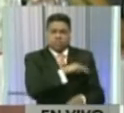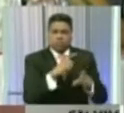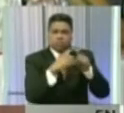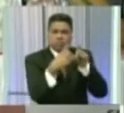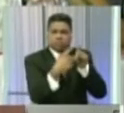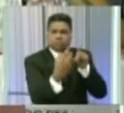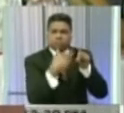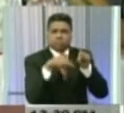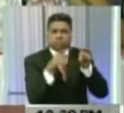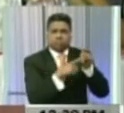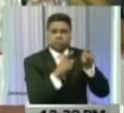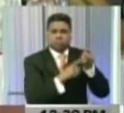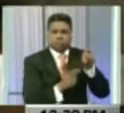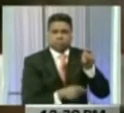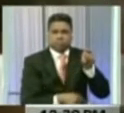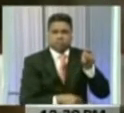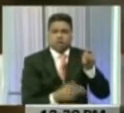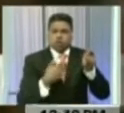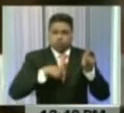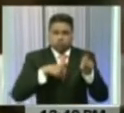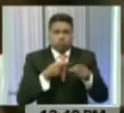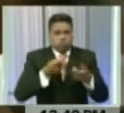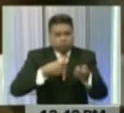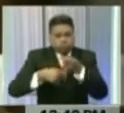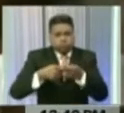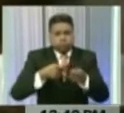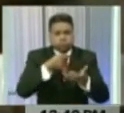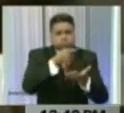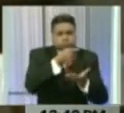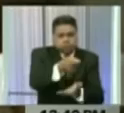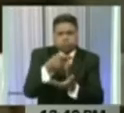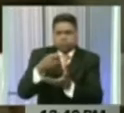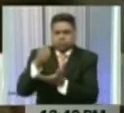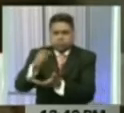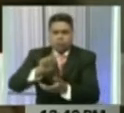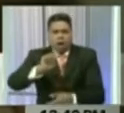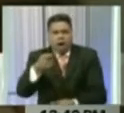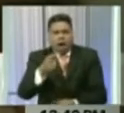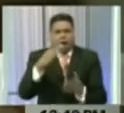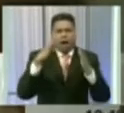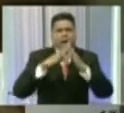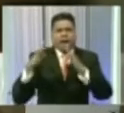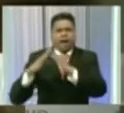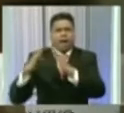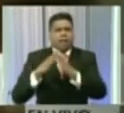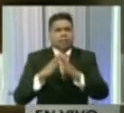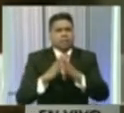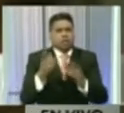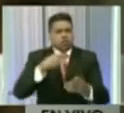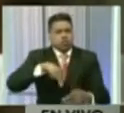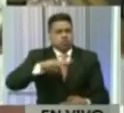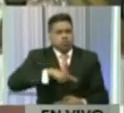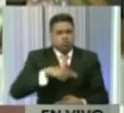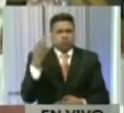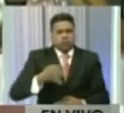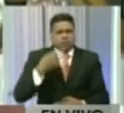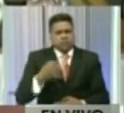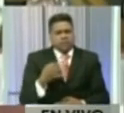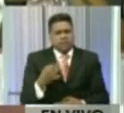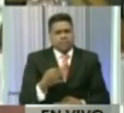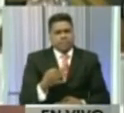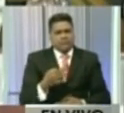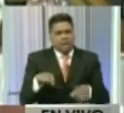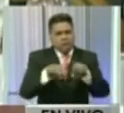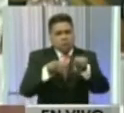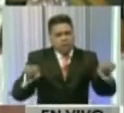Y nosotros tenemos que seguir entregando casas. Y nosotros tenemos que seguir con una educación pública gratuita. Y tenemos que seguir